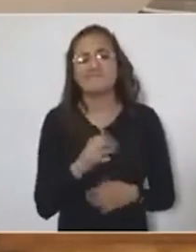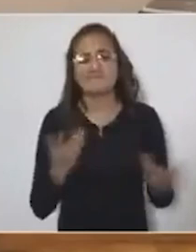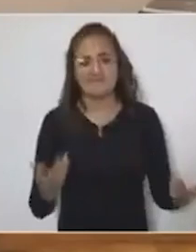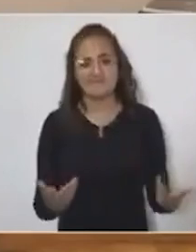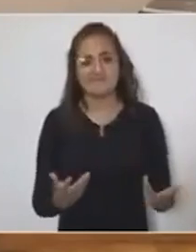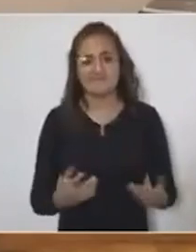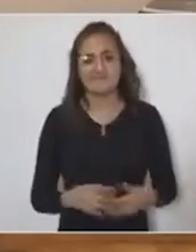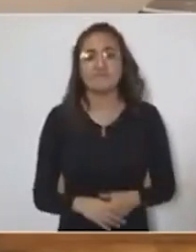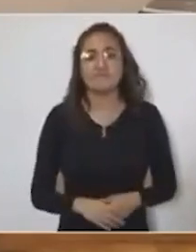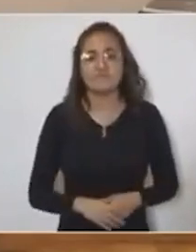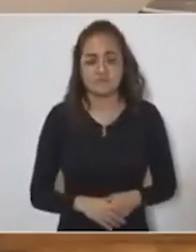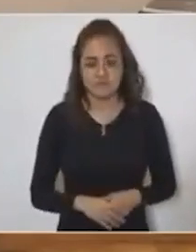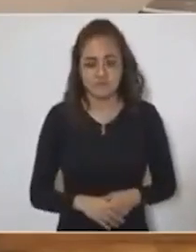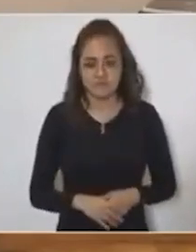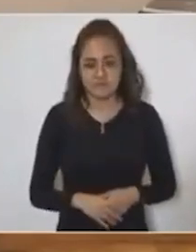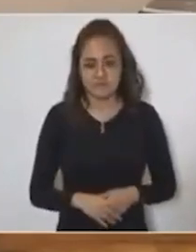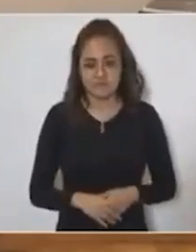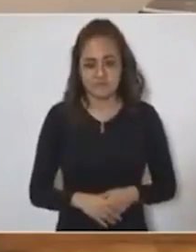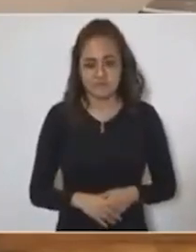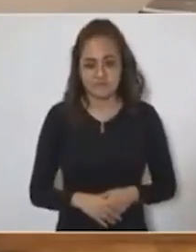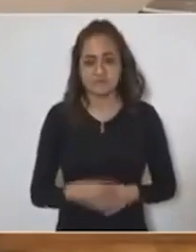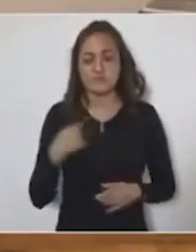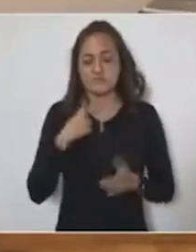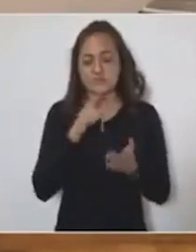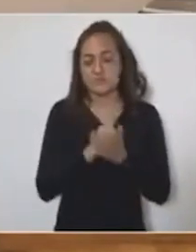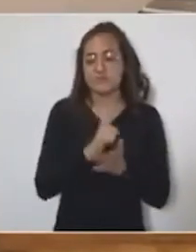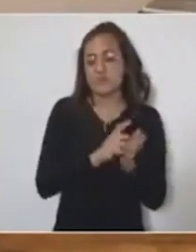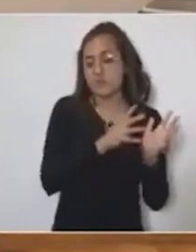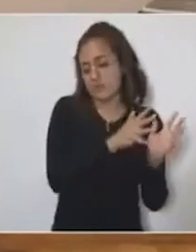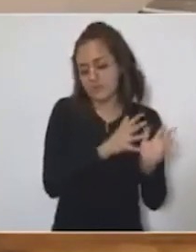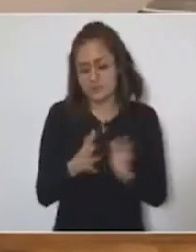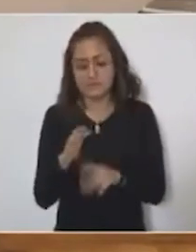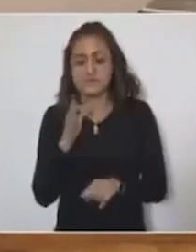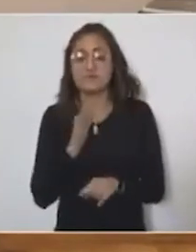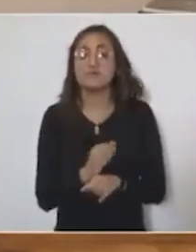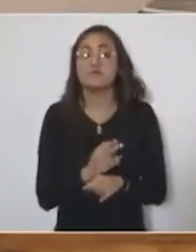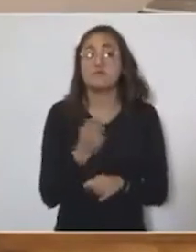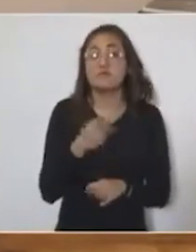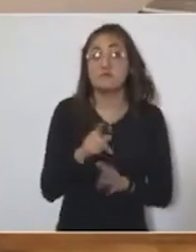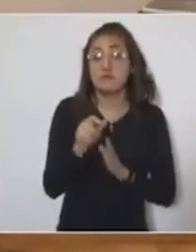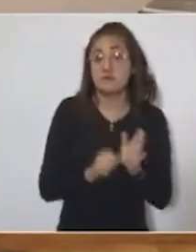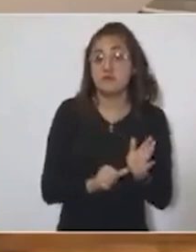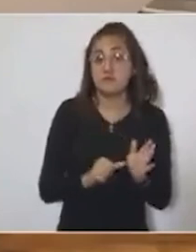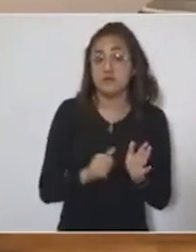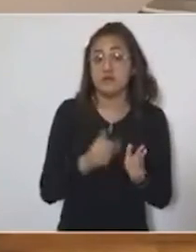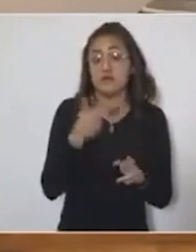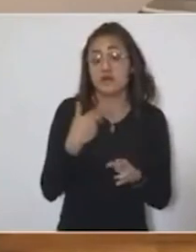vamos a fondo. O sea, se está barriendo desde este mes